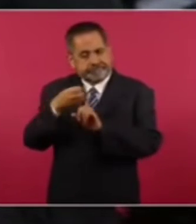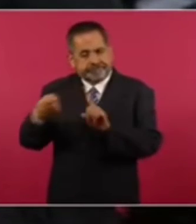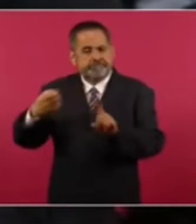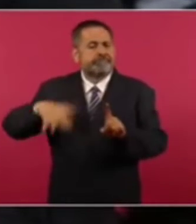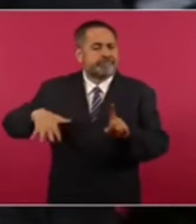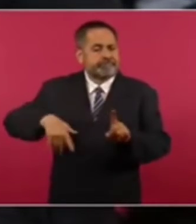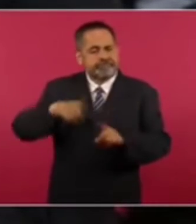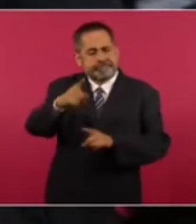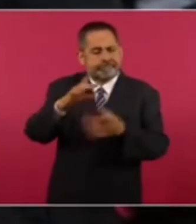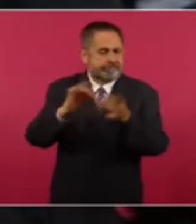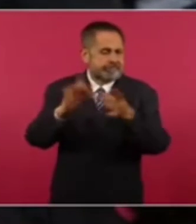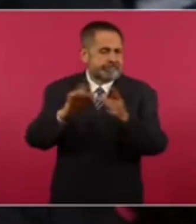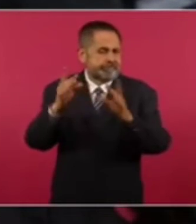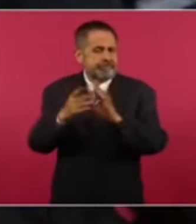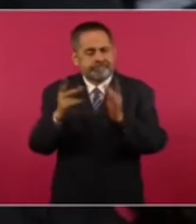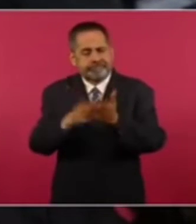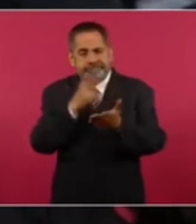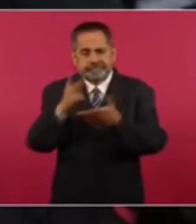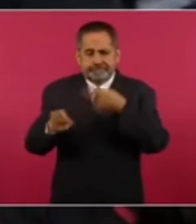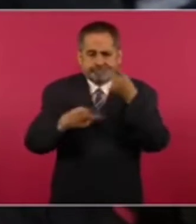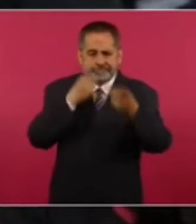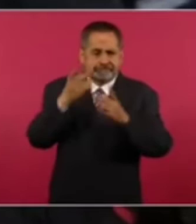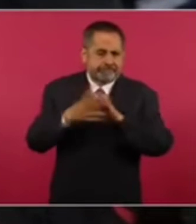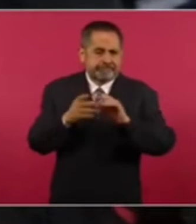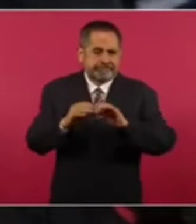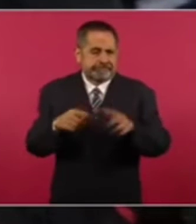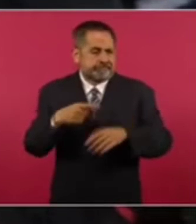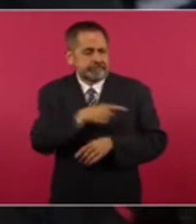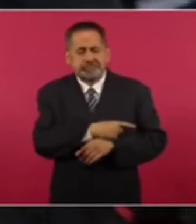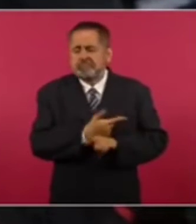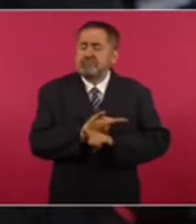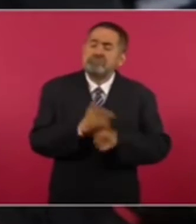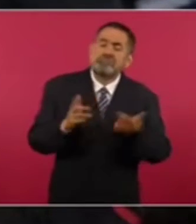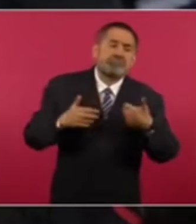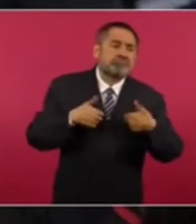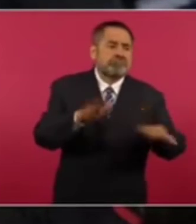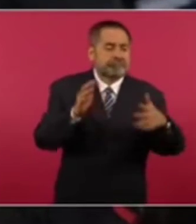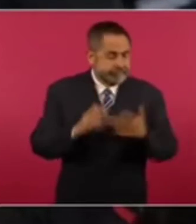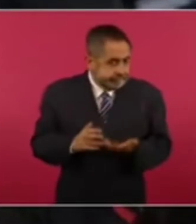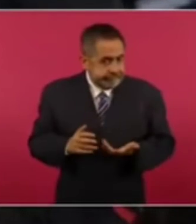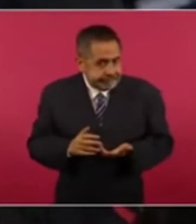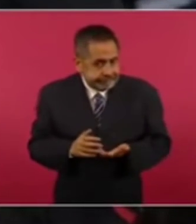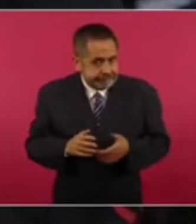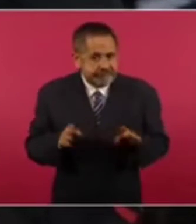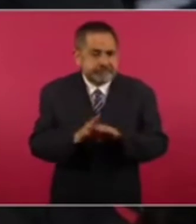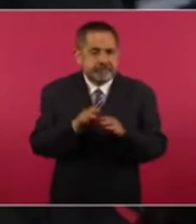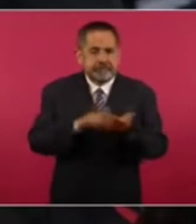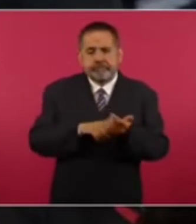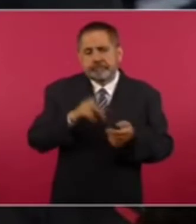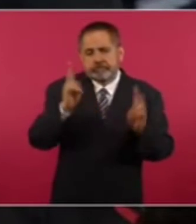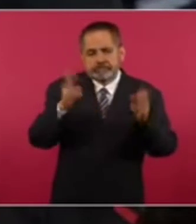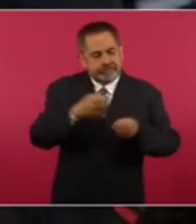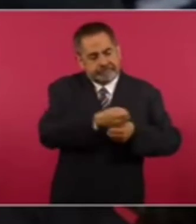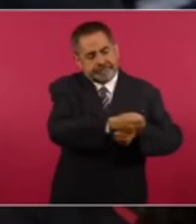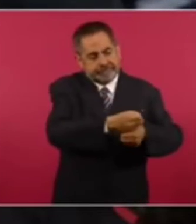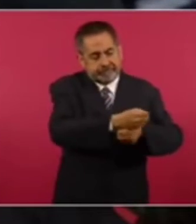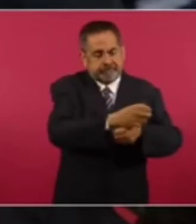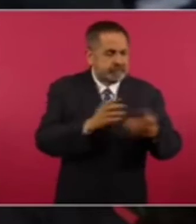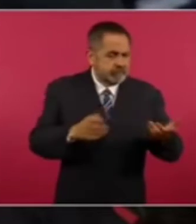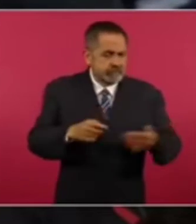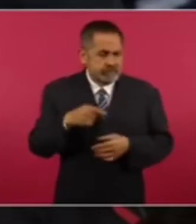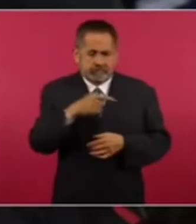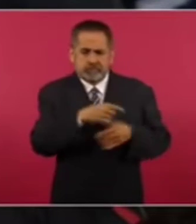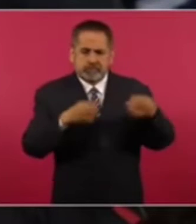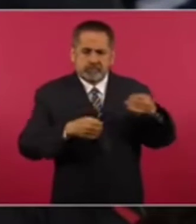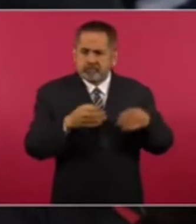usted ha expuesto aquí en la conferencia matutina. Ello justo por el tema de la tortura. No le avisó